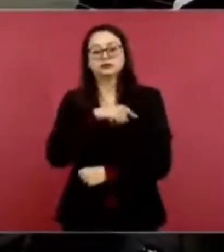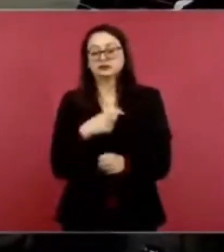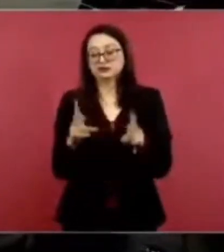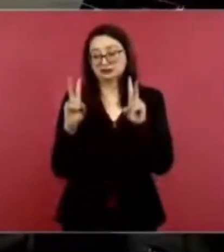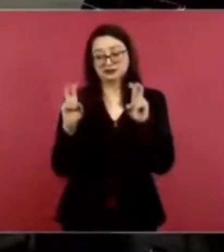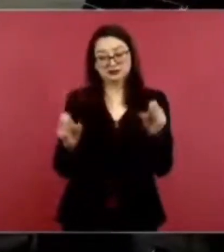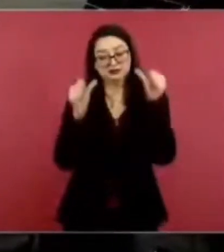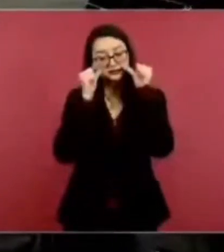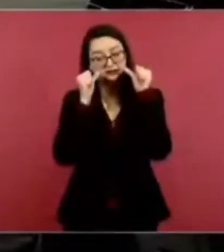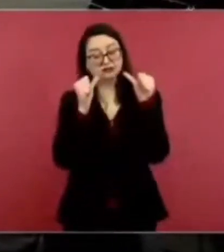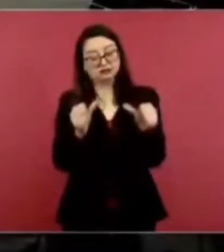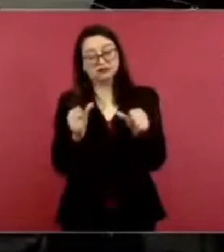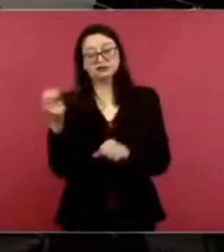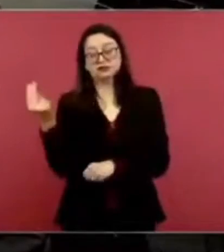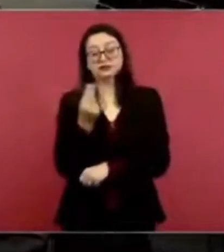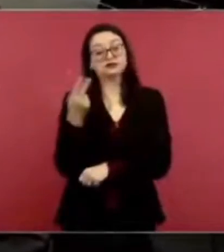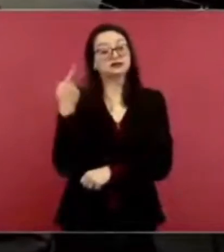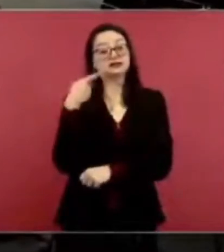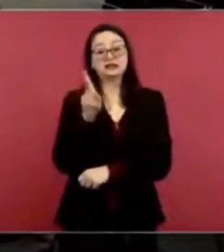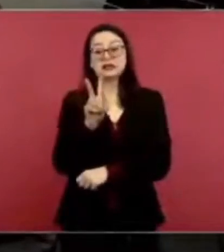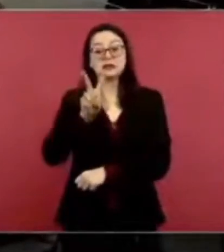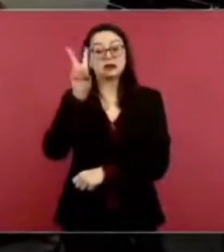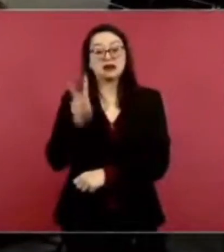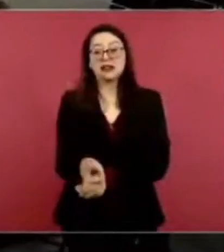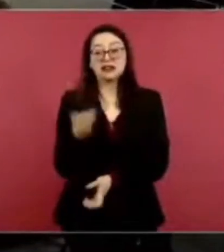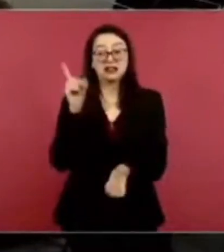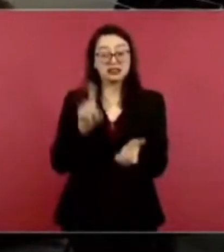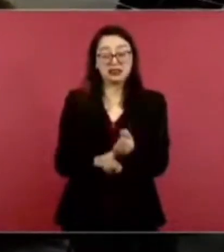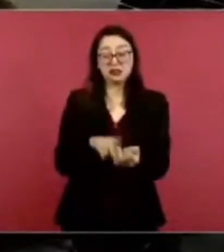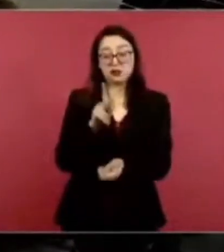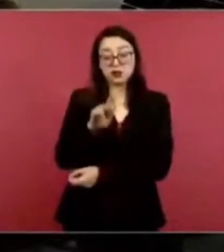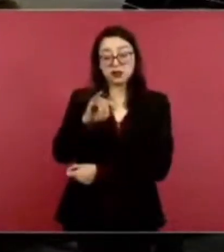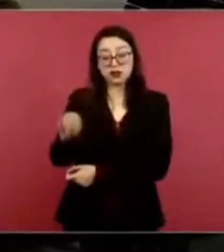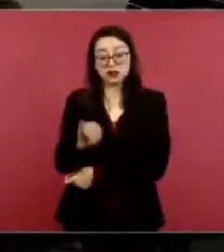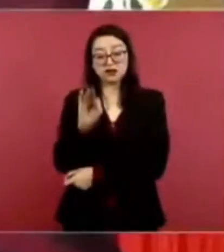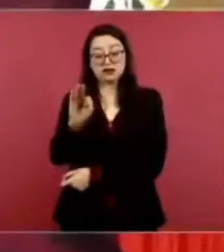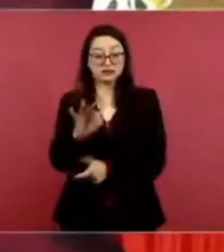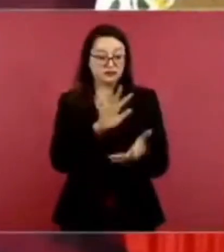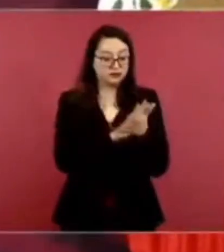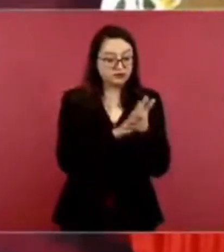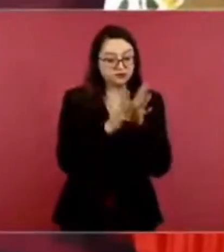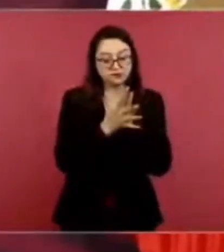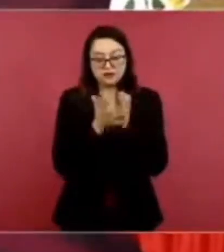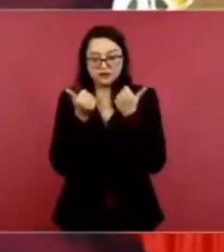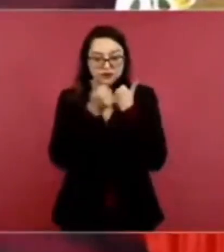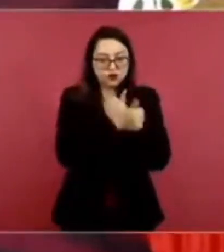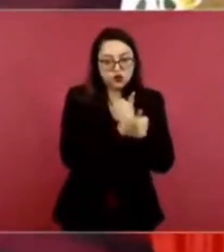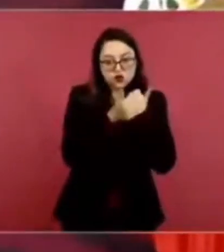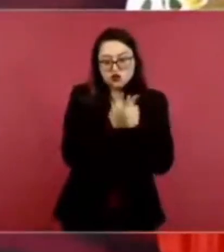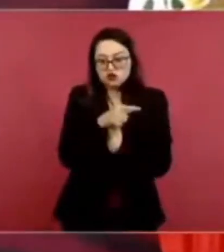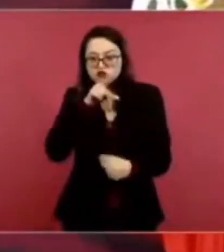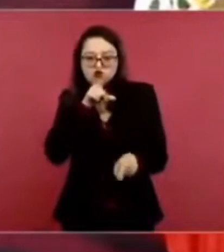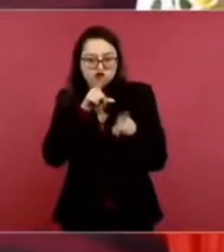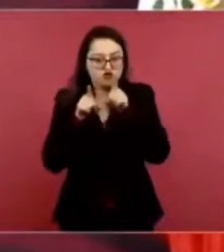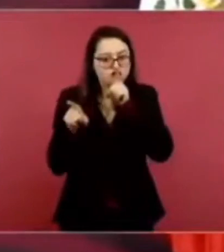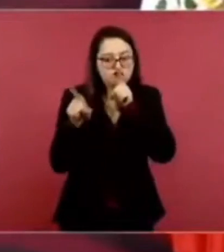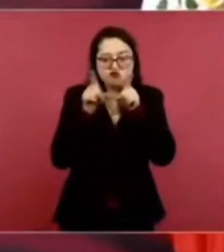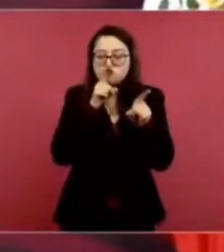duda es una red de componendas y de complicidades como muchas